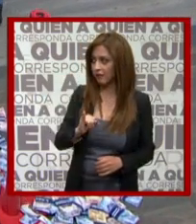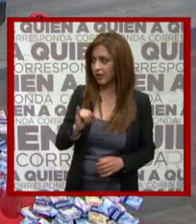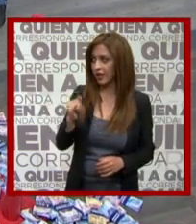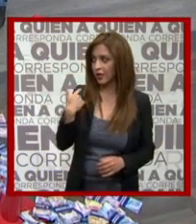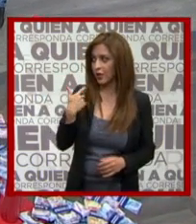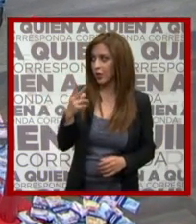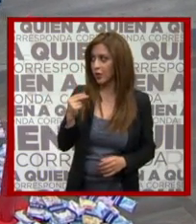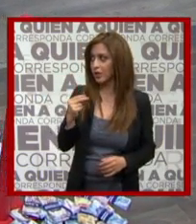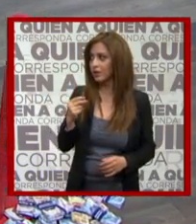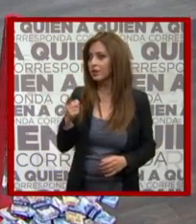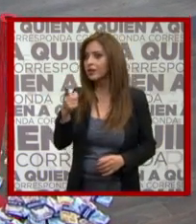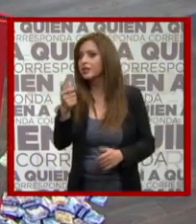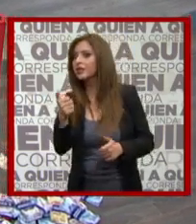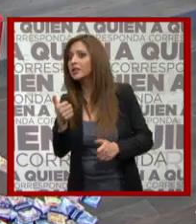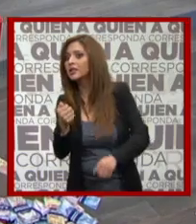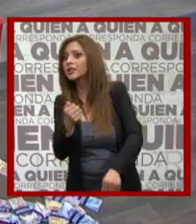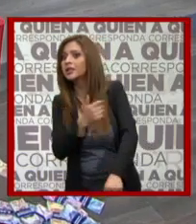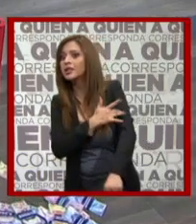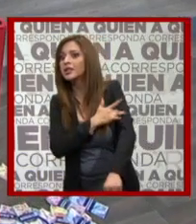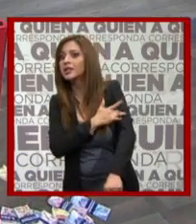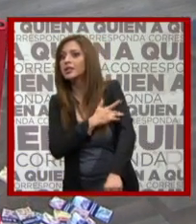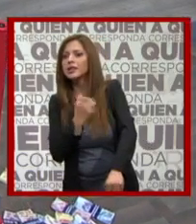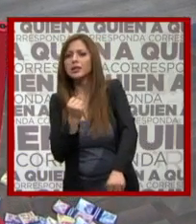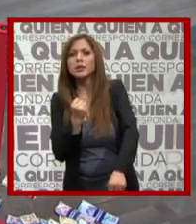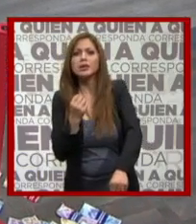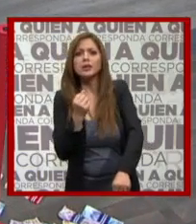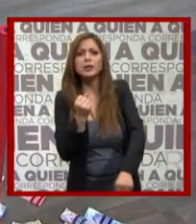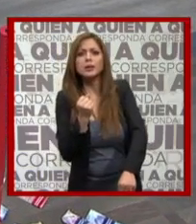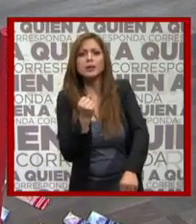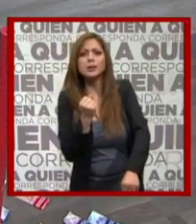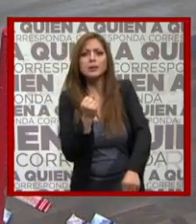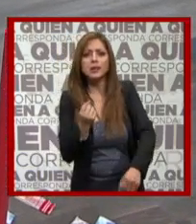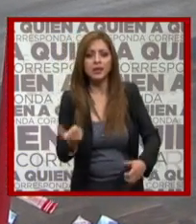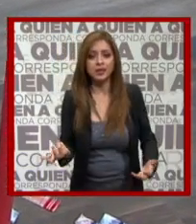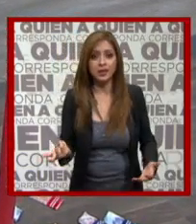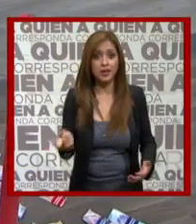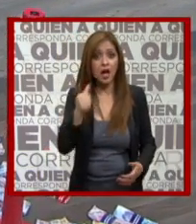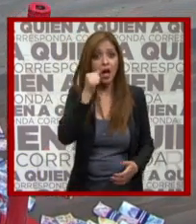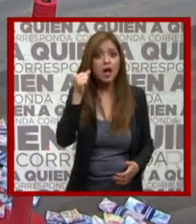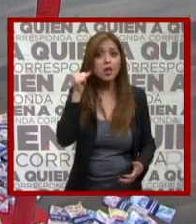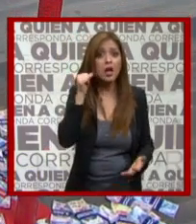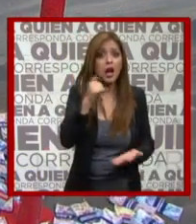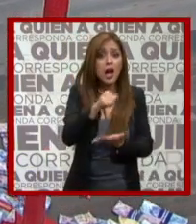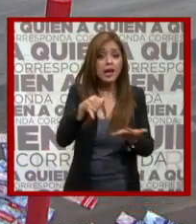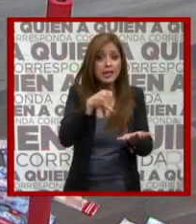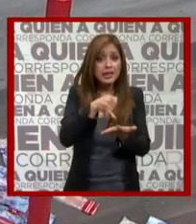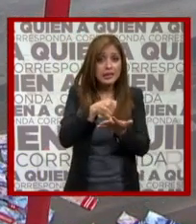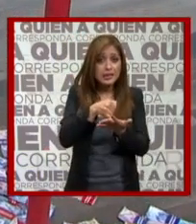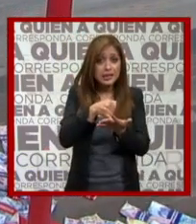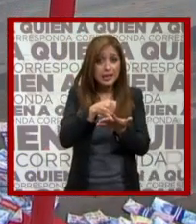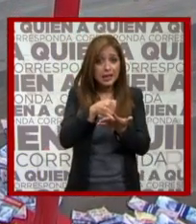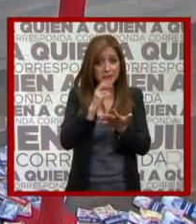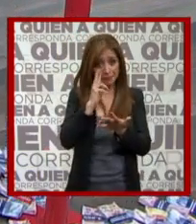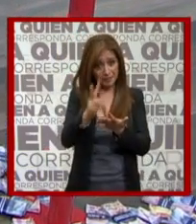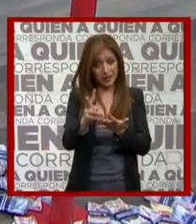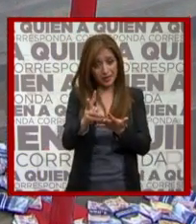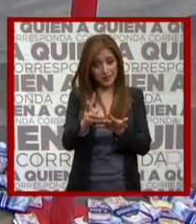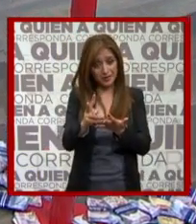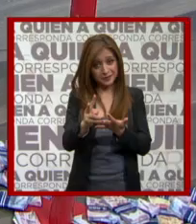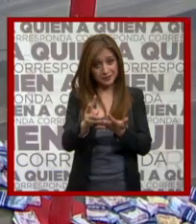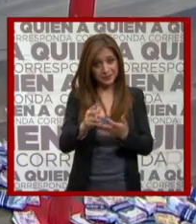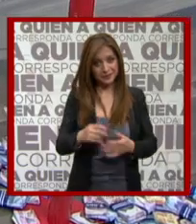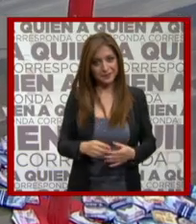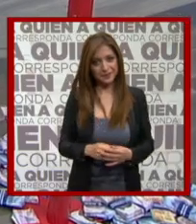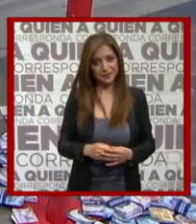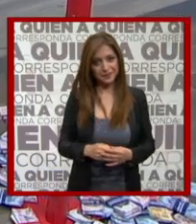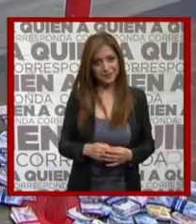ver esto. Mendigos. Vamos a ver de la isla. ¿Qué pasó ahí en la isla? No, yo no quiero ver esto. ¿Ya no? ¿Cómo?